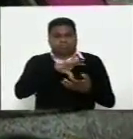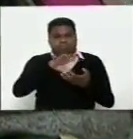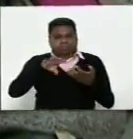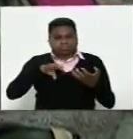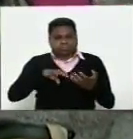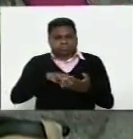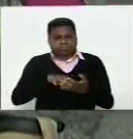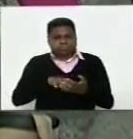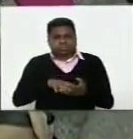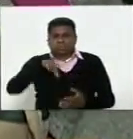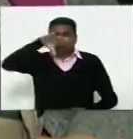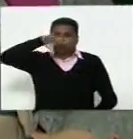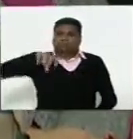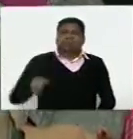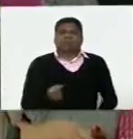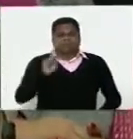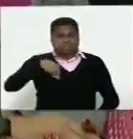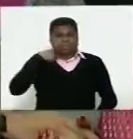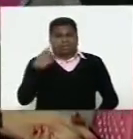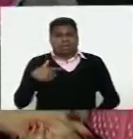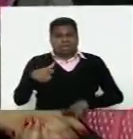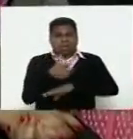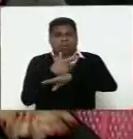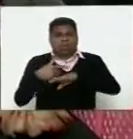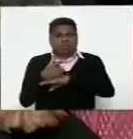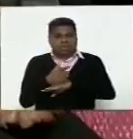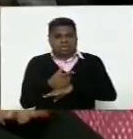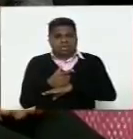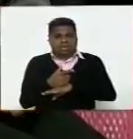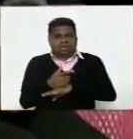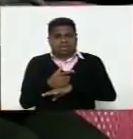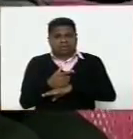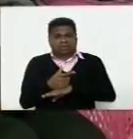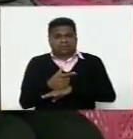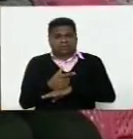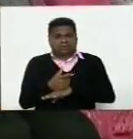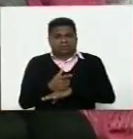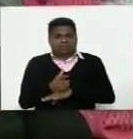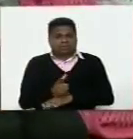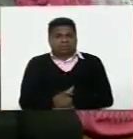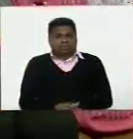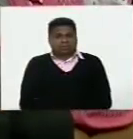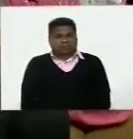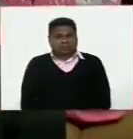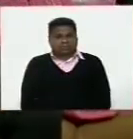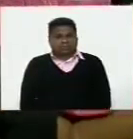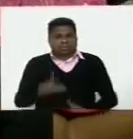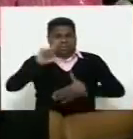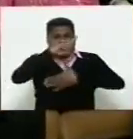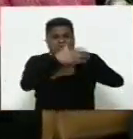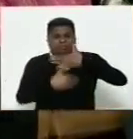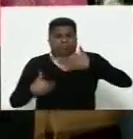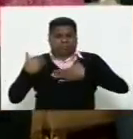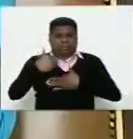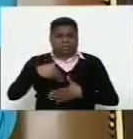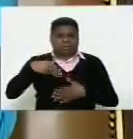cuando tomó posesión después del gobierno digno de la compatriota, de la compatriota latinoamericana Dilma